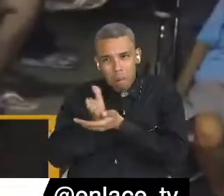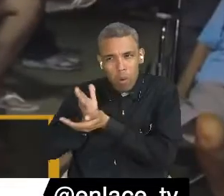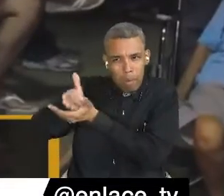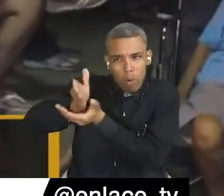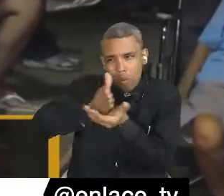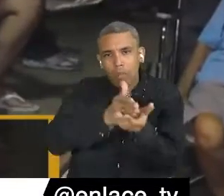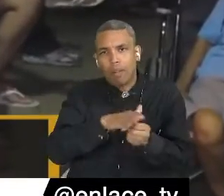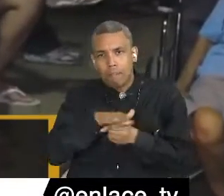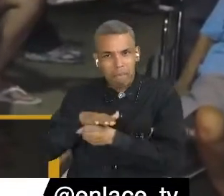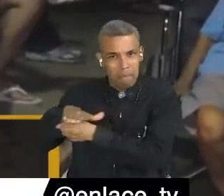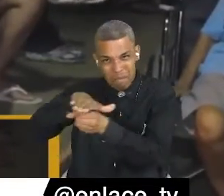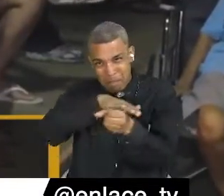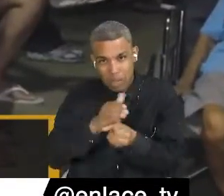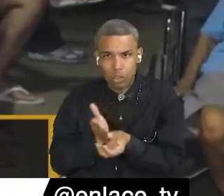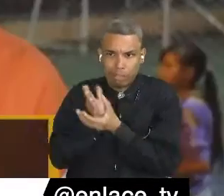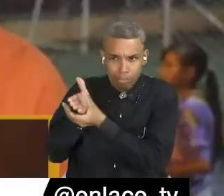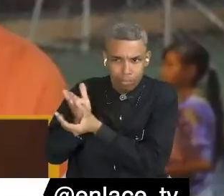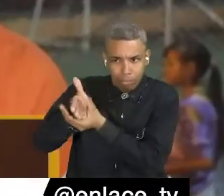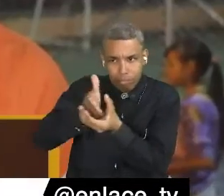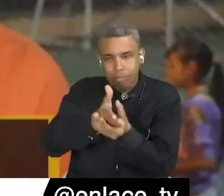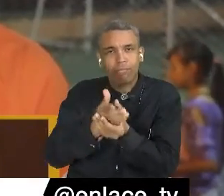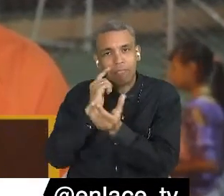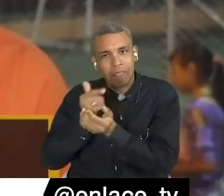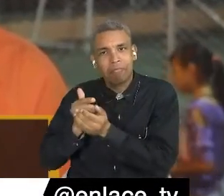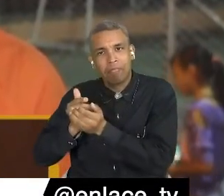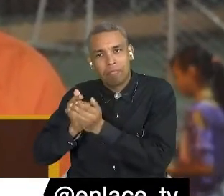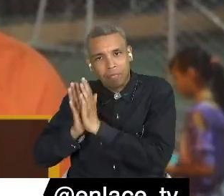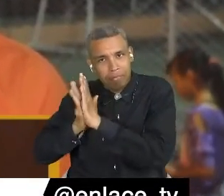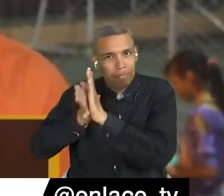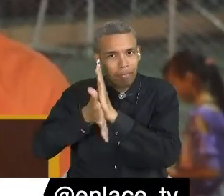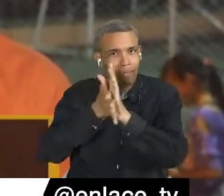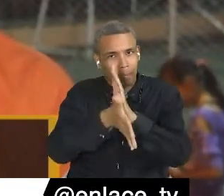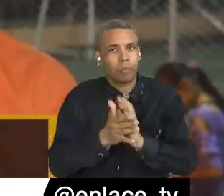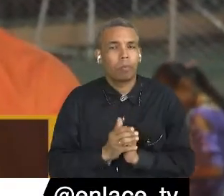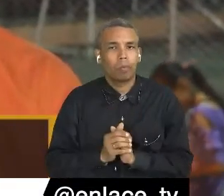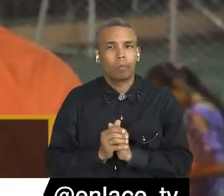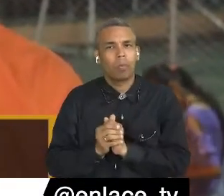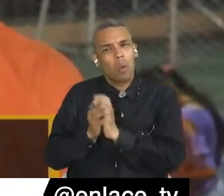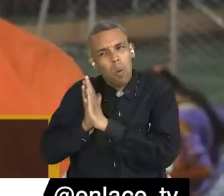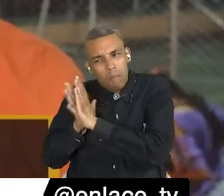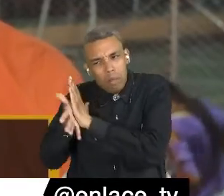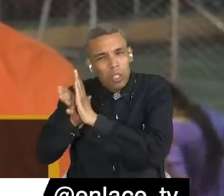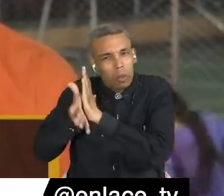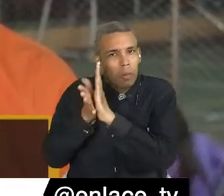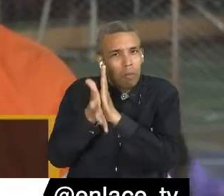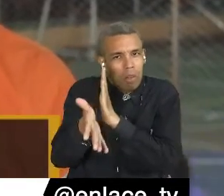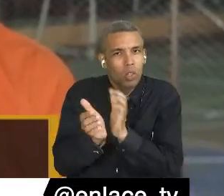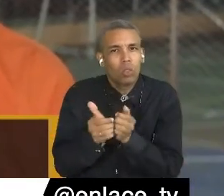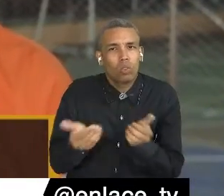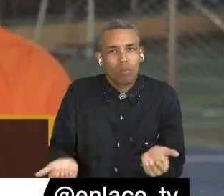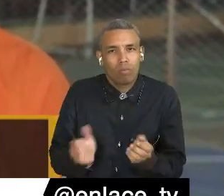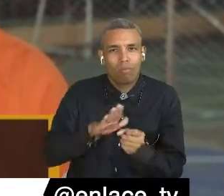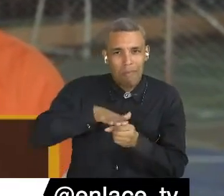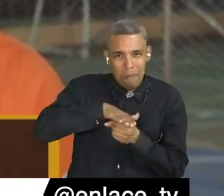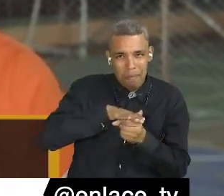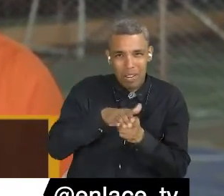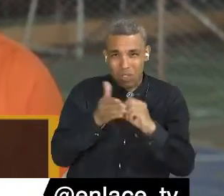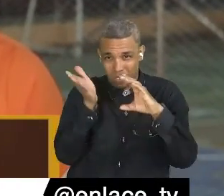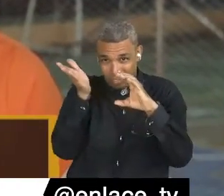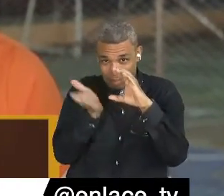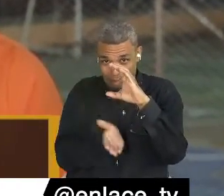ciudadanos de las diferentes comunas. Pues estamos brindando una sensibilización a toda la comunidad del barrio